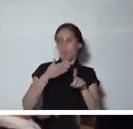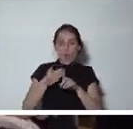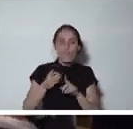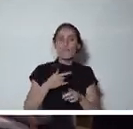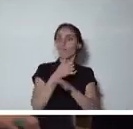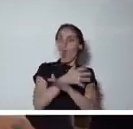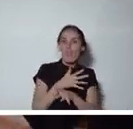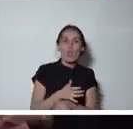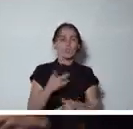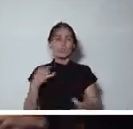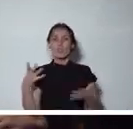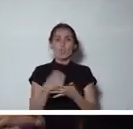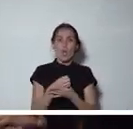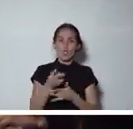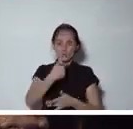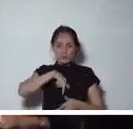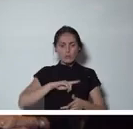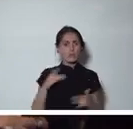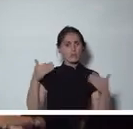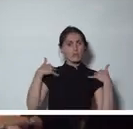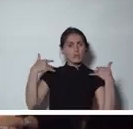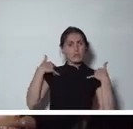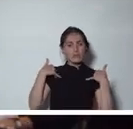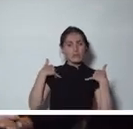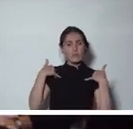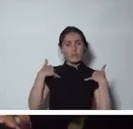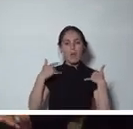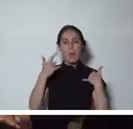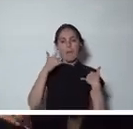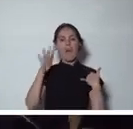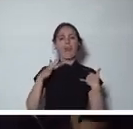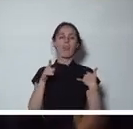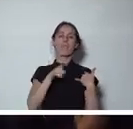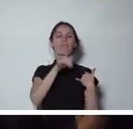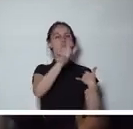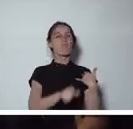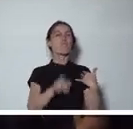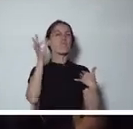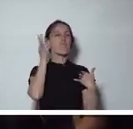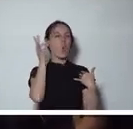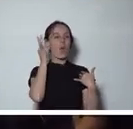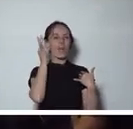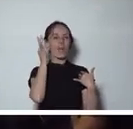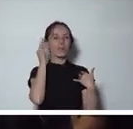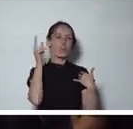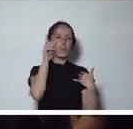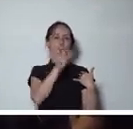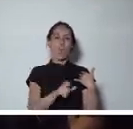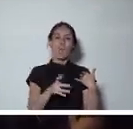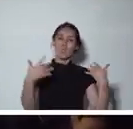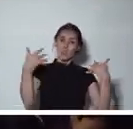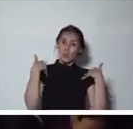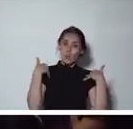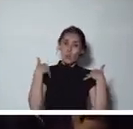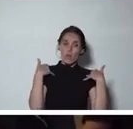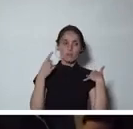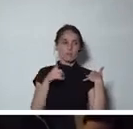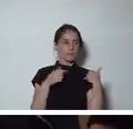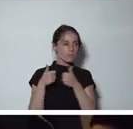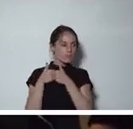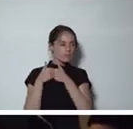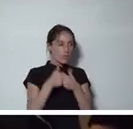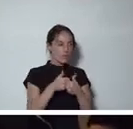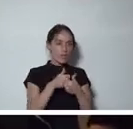encima no muchas veces revictimiza y persigue a las mujeres agredidas y eso está pasando hoy está pasando en nuestro